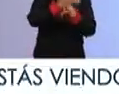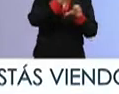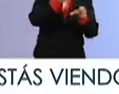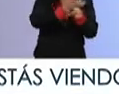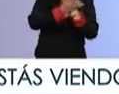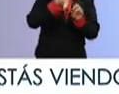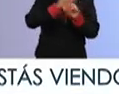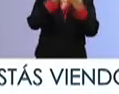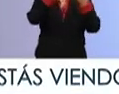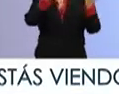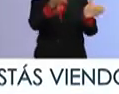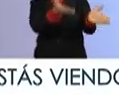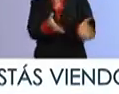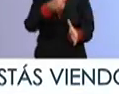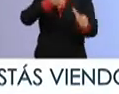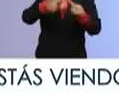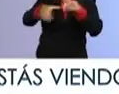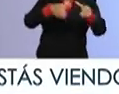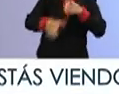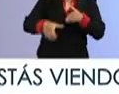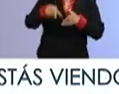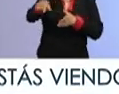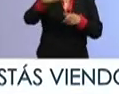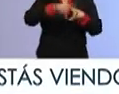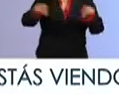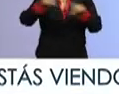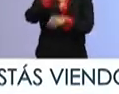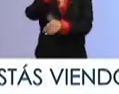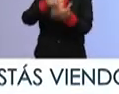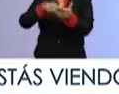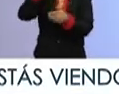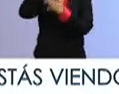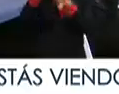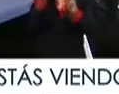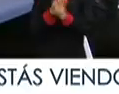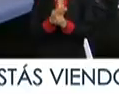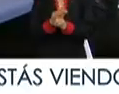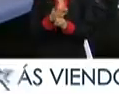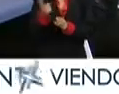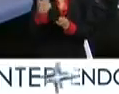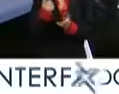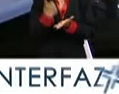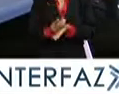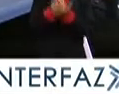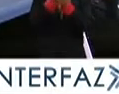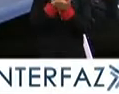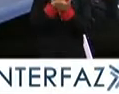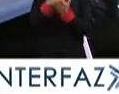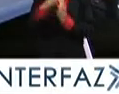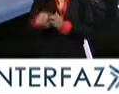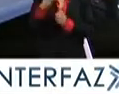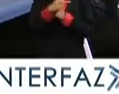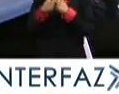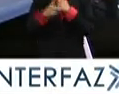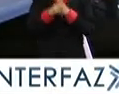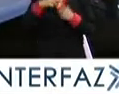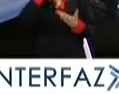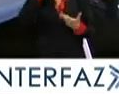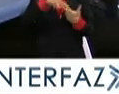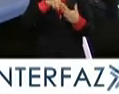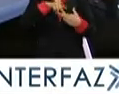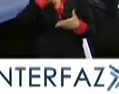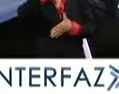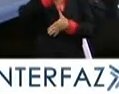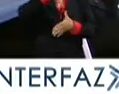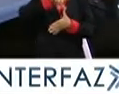Unidos, por la apertura comercial que existe con muchas zonas del mundo, y esto pues permite, como bien lo decías, que los países de la región